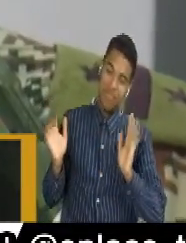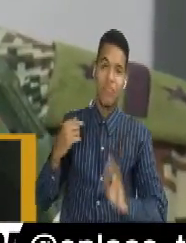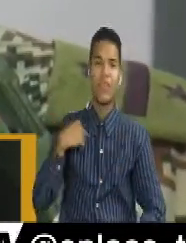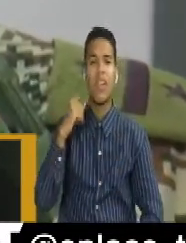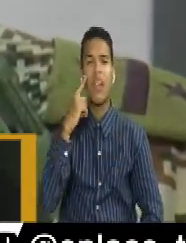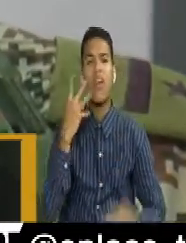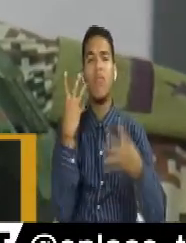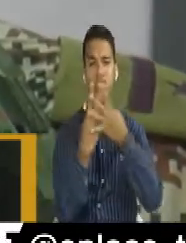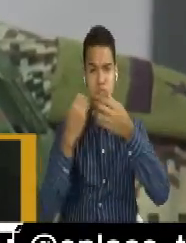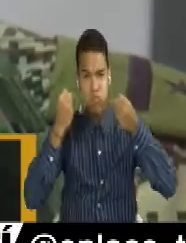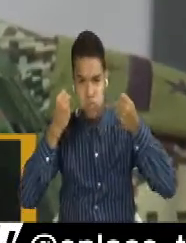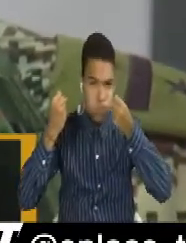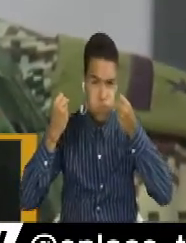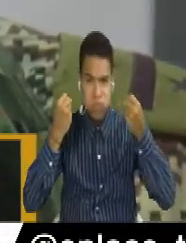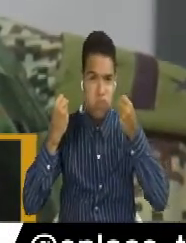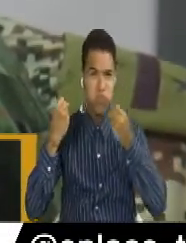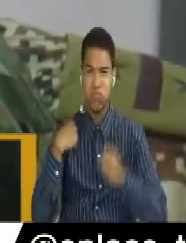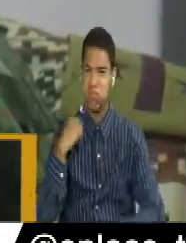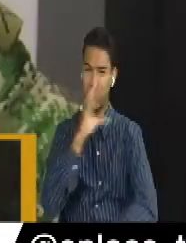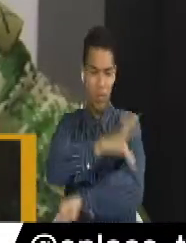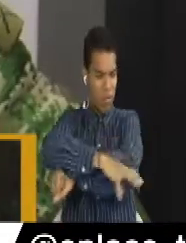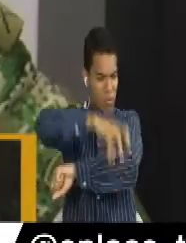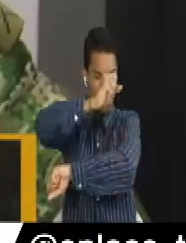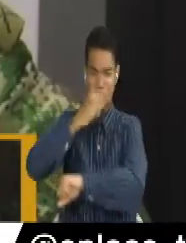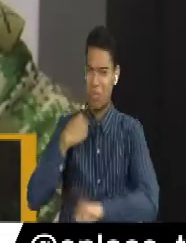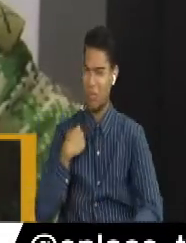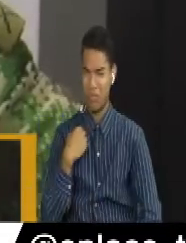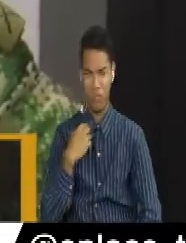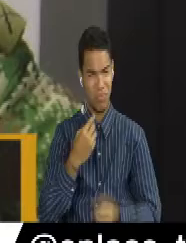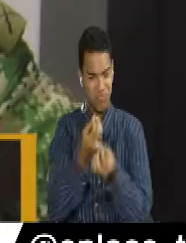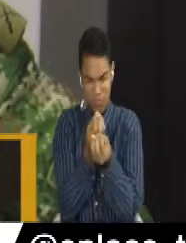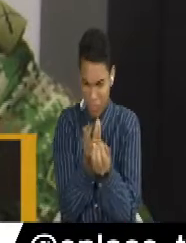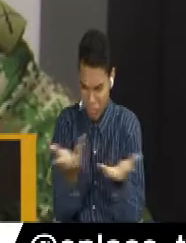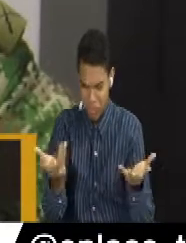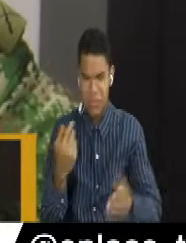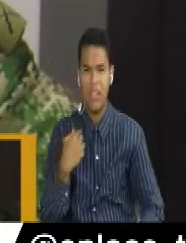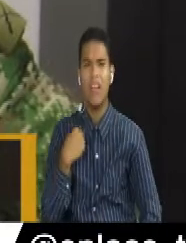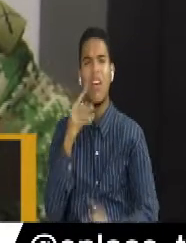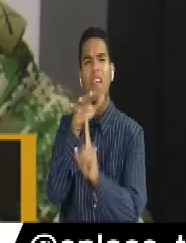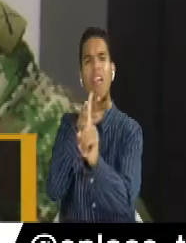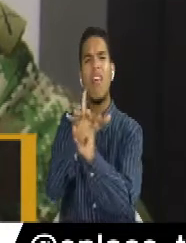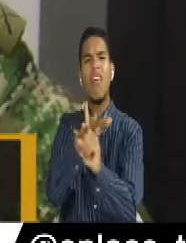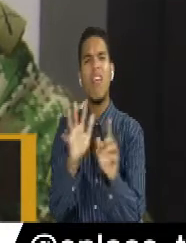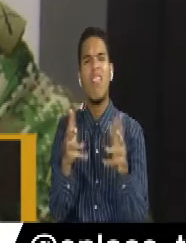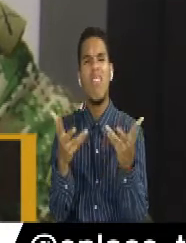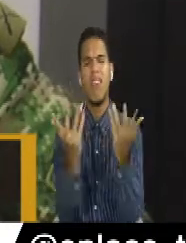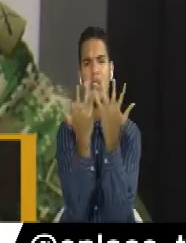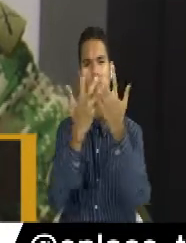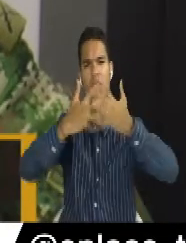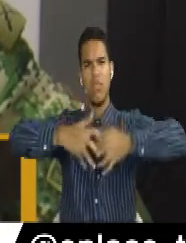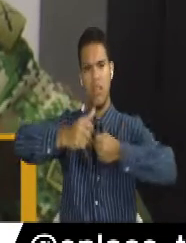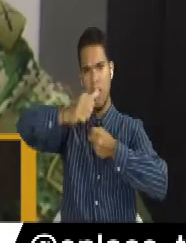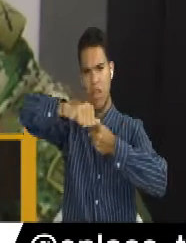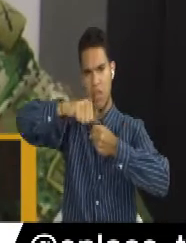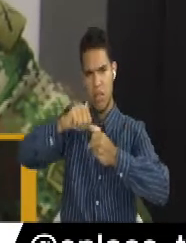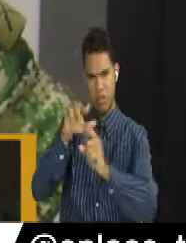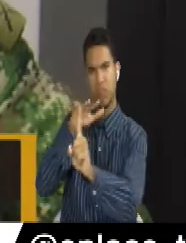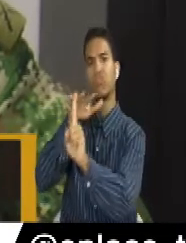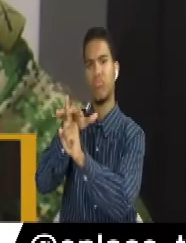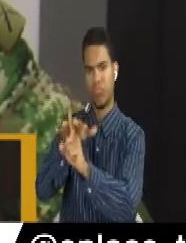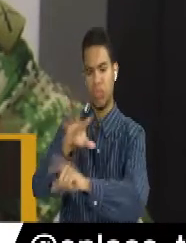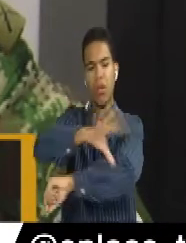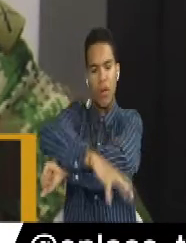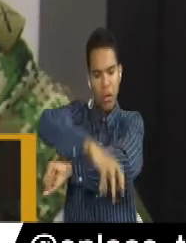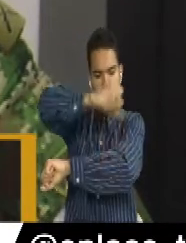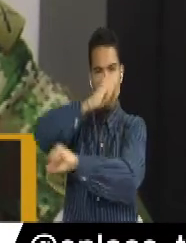estaban involucrados en toda clase de robos. Donde ha afectado más que todo a la empresa de Ecopetrol, en el hurto